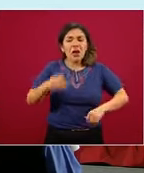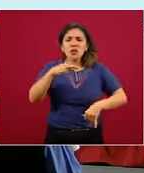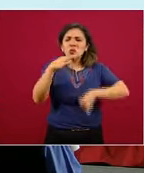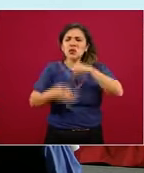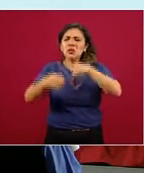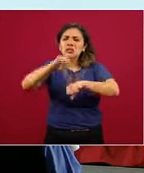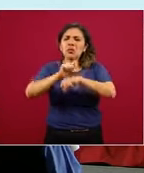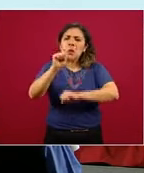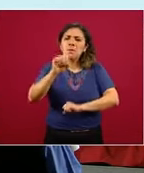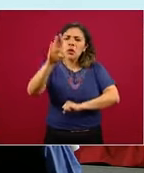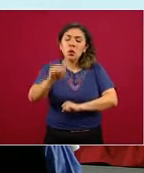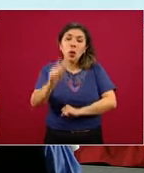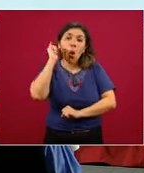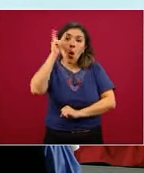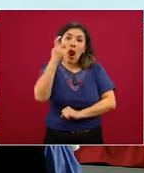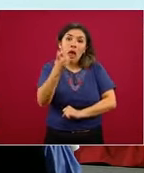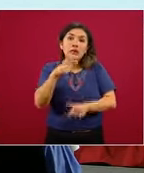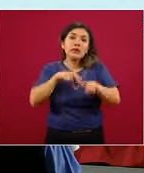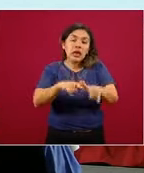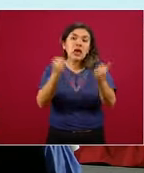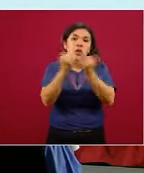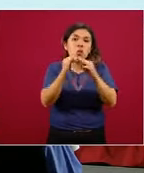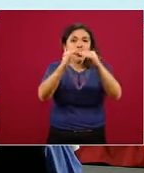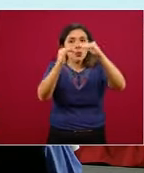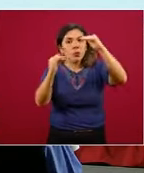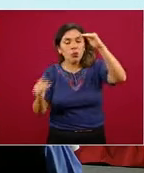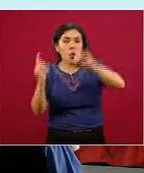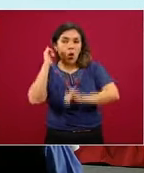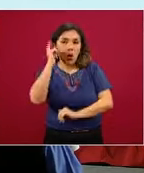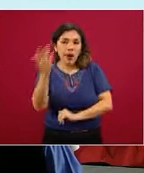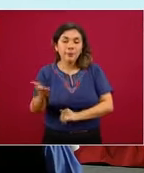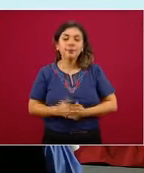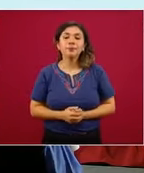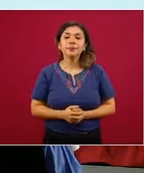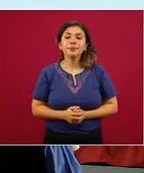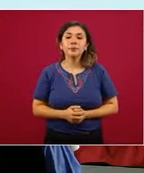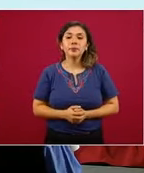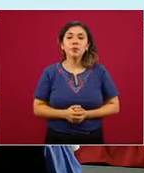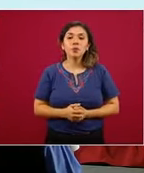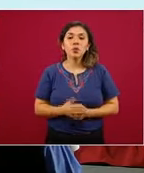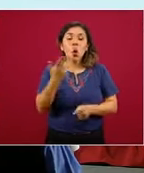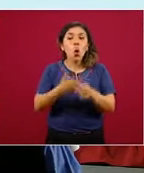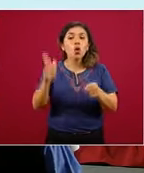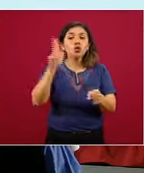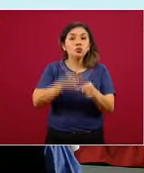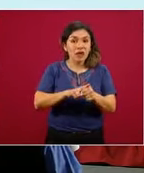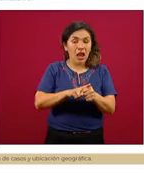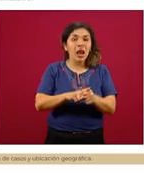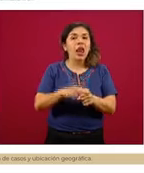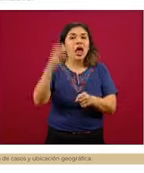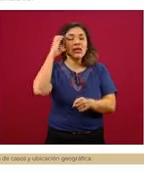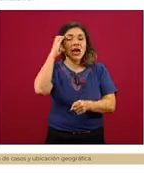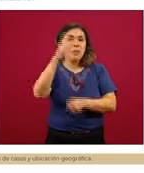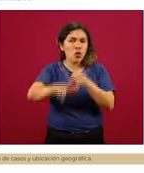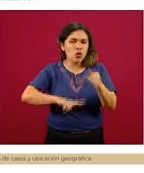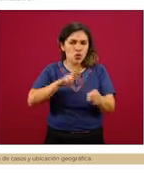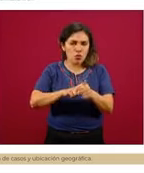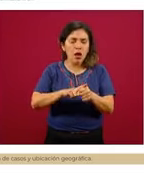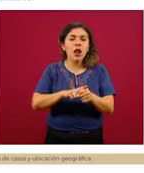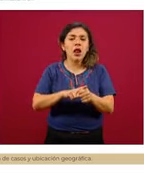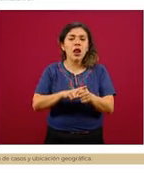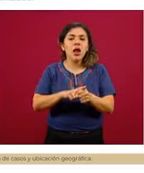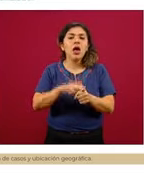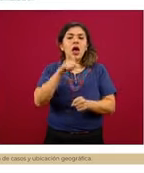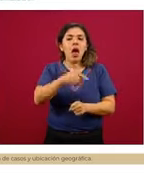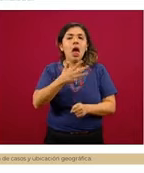29. Esperemos que esto empiece a tomar una tendencia descendente. La ocupación de camas general y ventilador está todavía